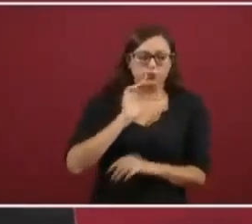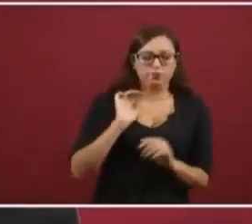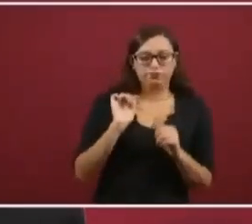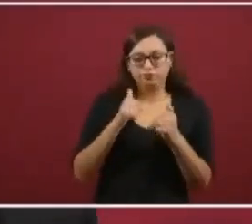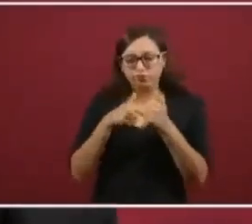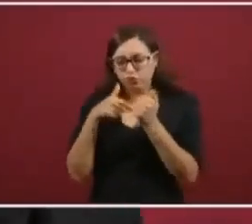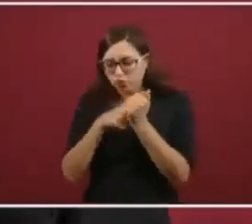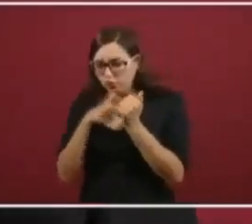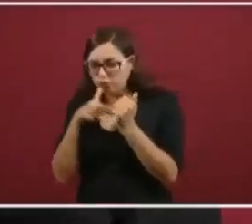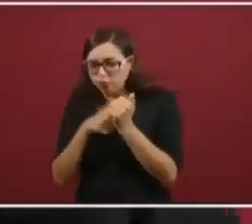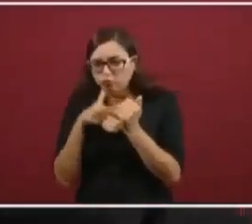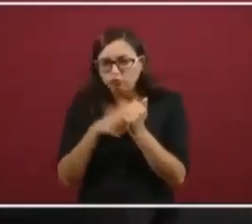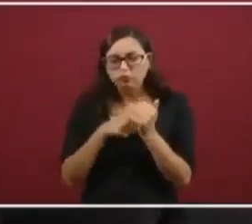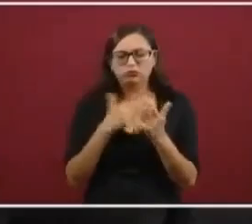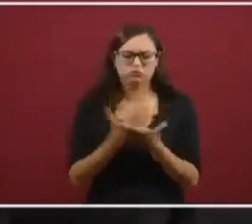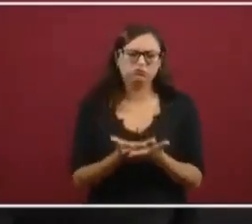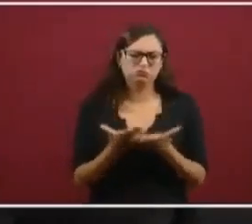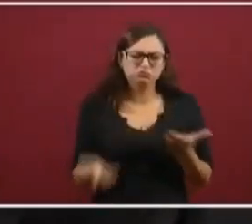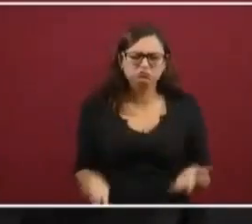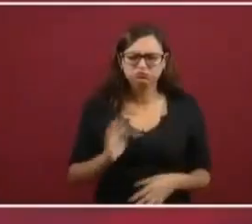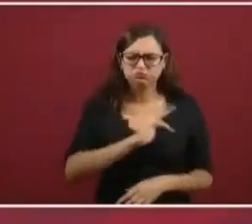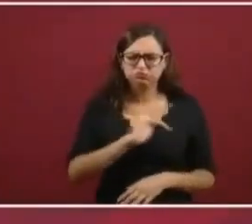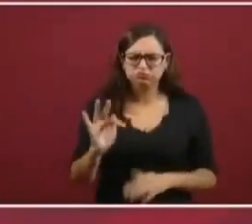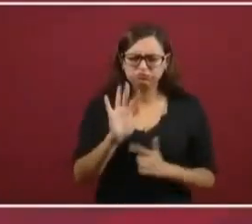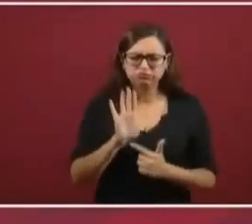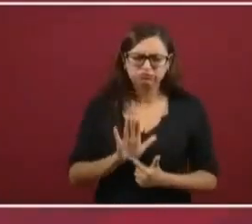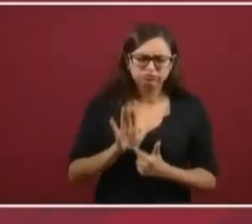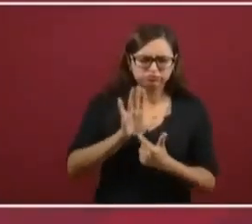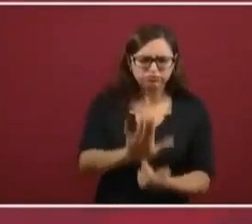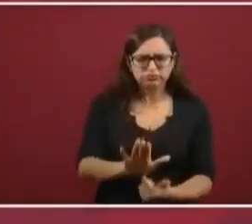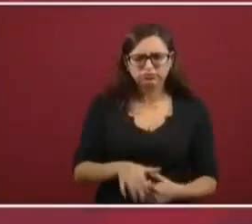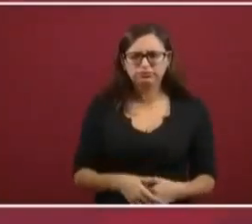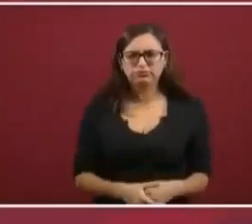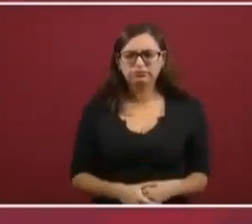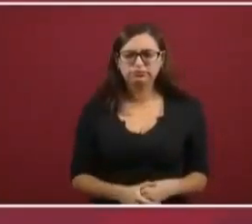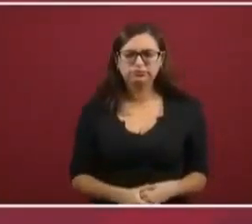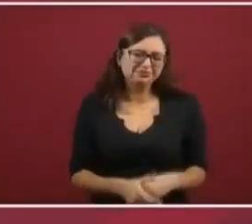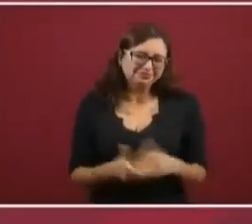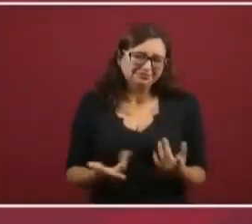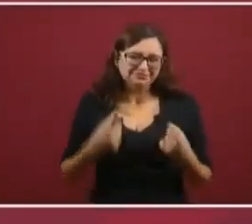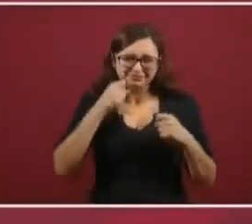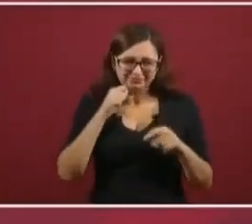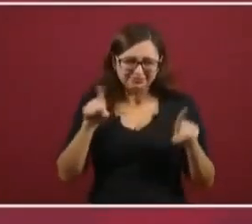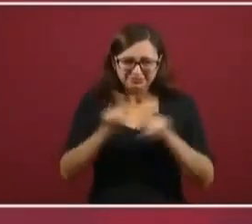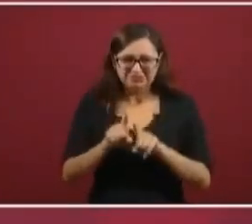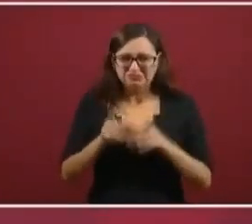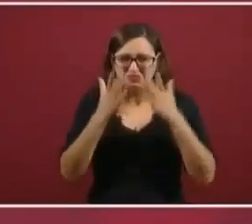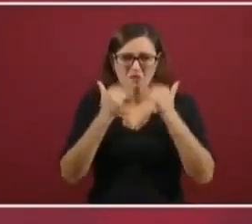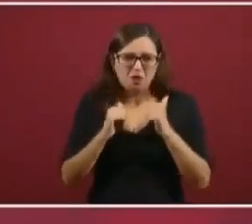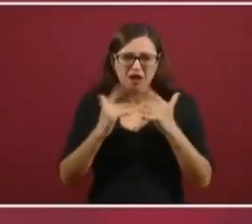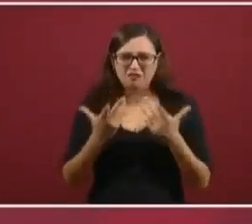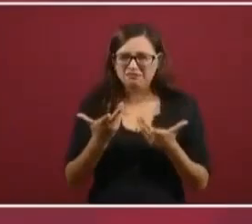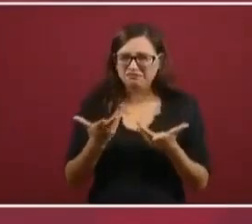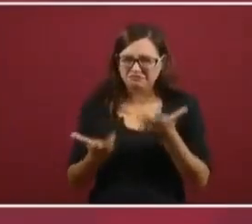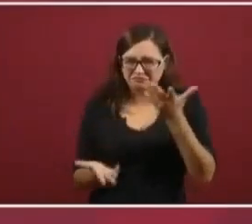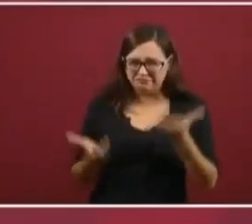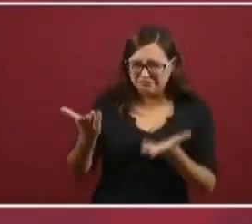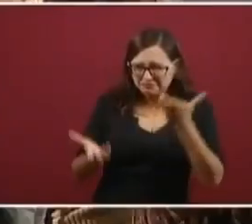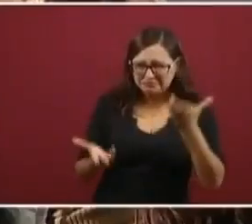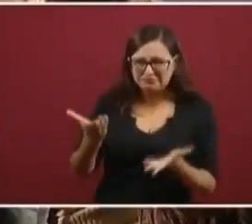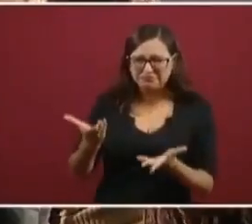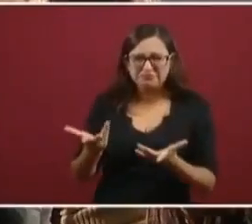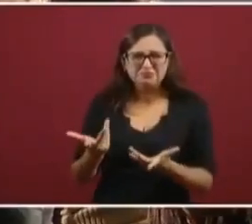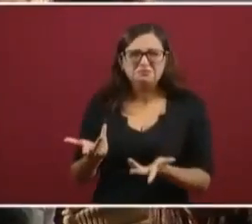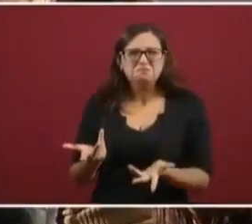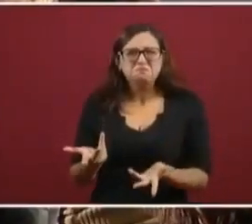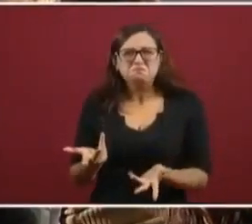además ni siquiera es equitativo porque